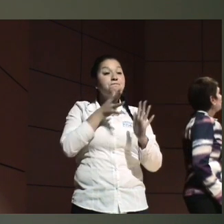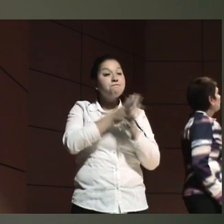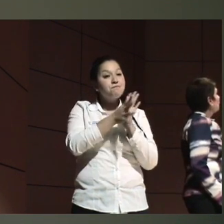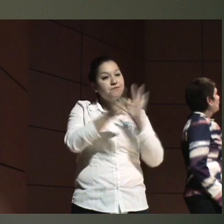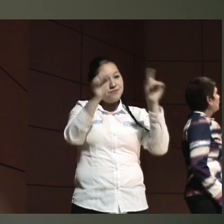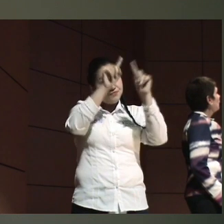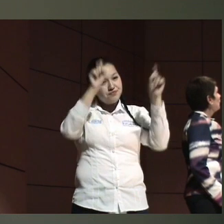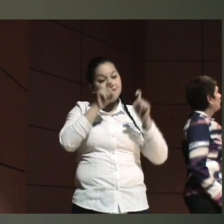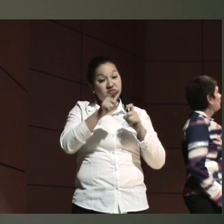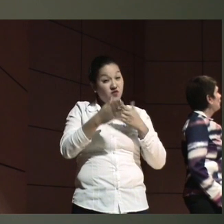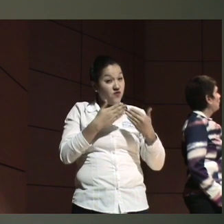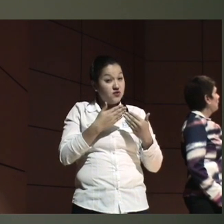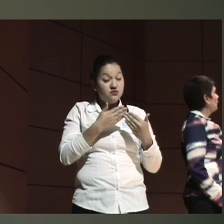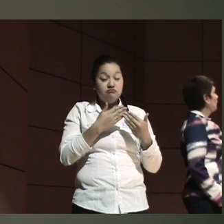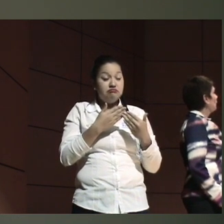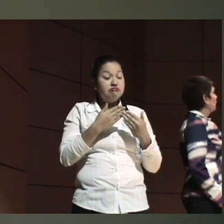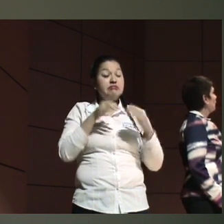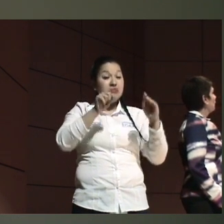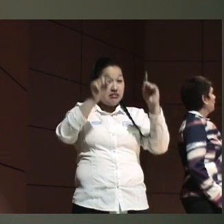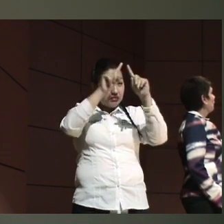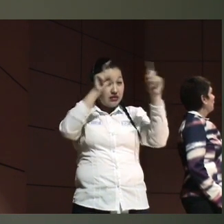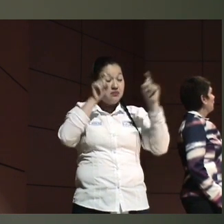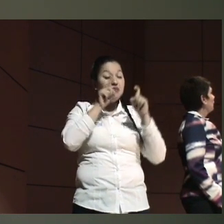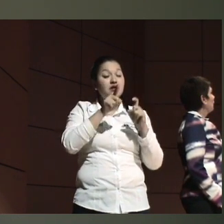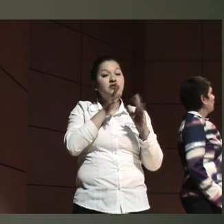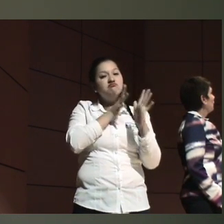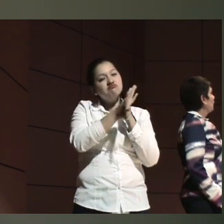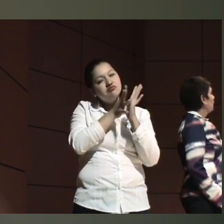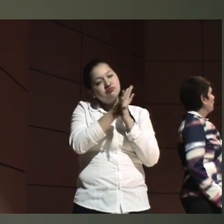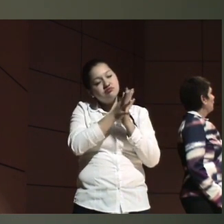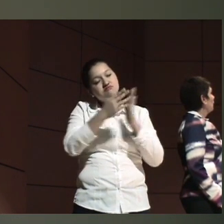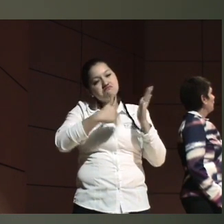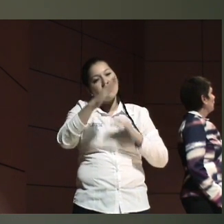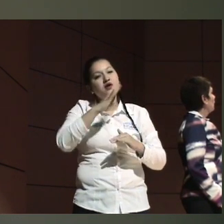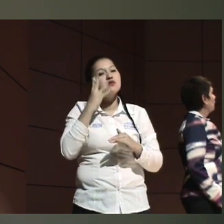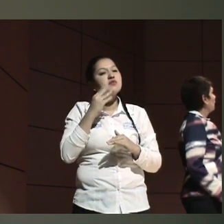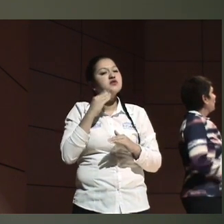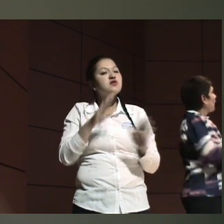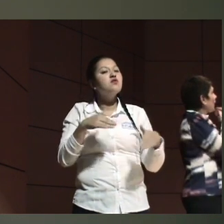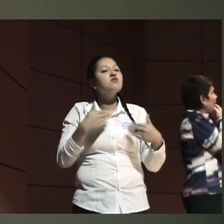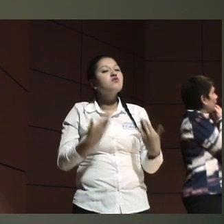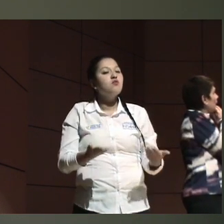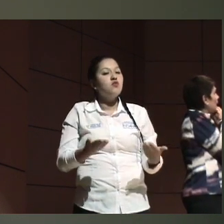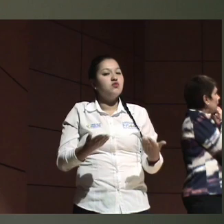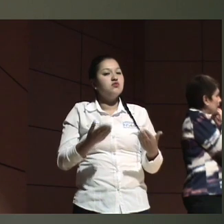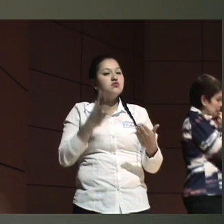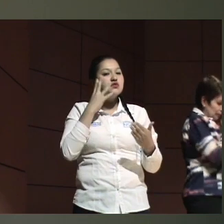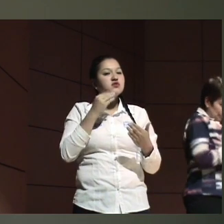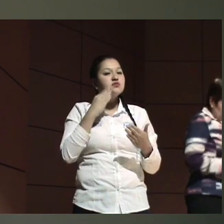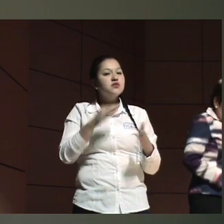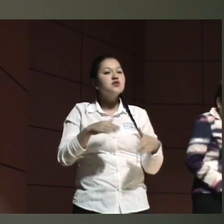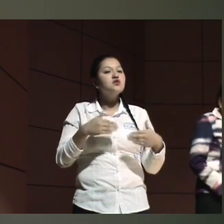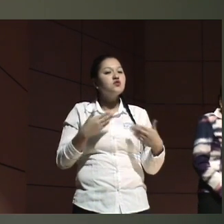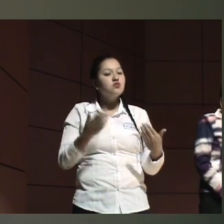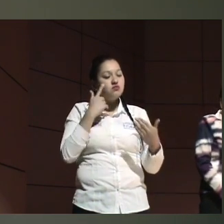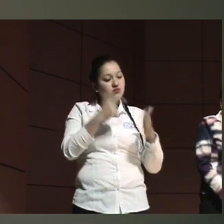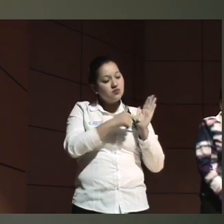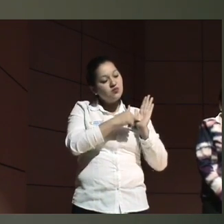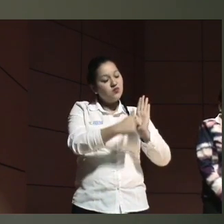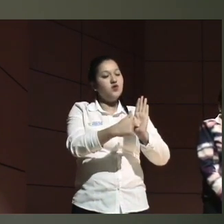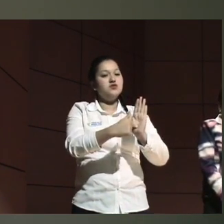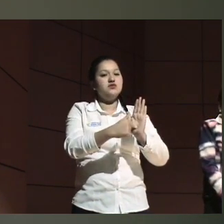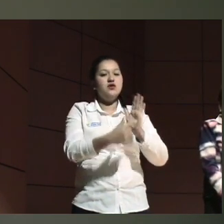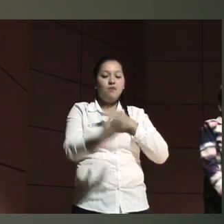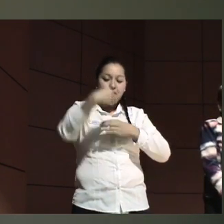temas implica contar un poco la experiencia de cómo lo hemos visto o como lo hemos vivenciado